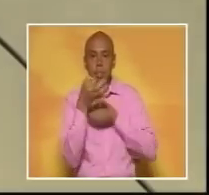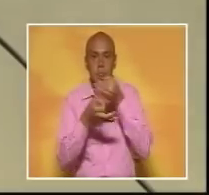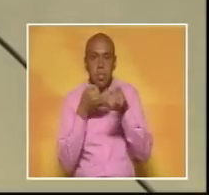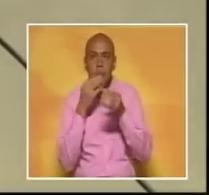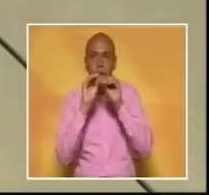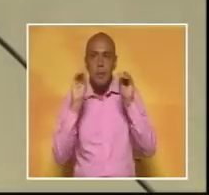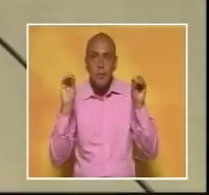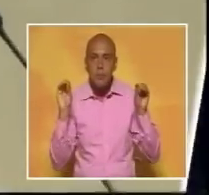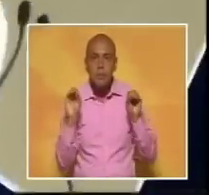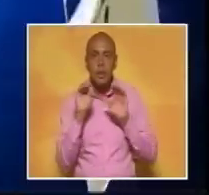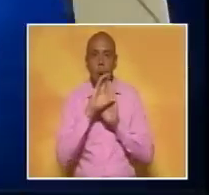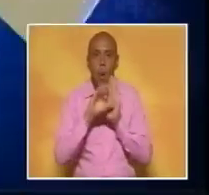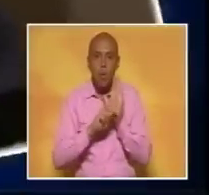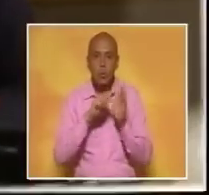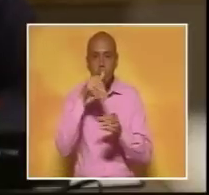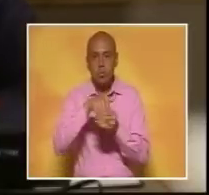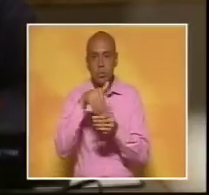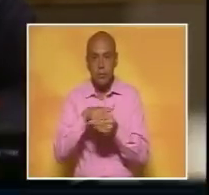convocaría.